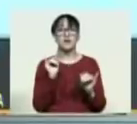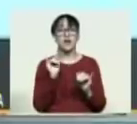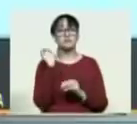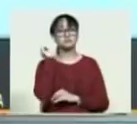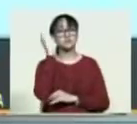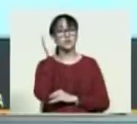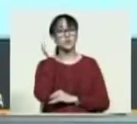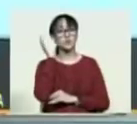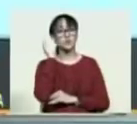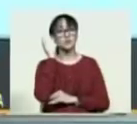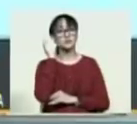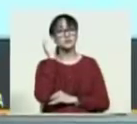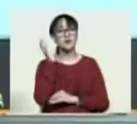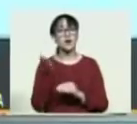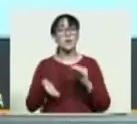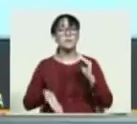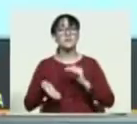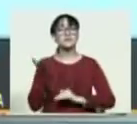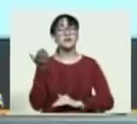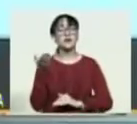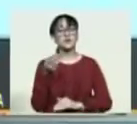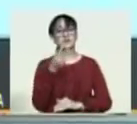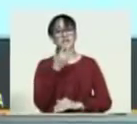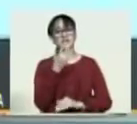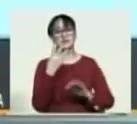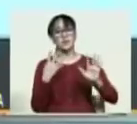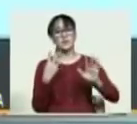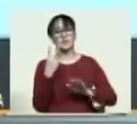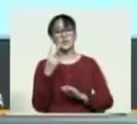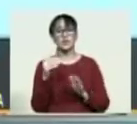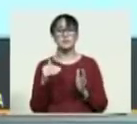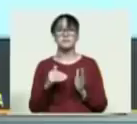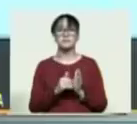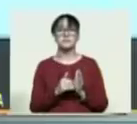alocución, aumentarlo de